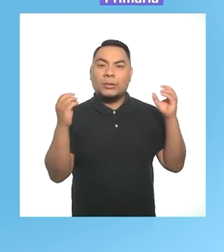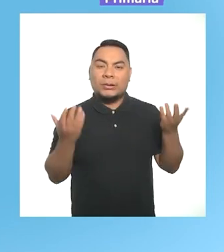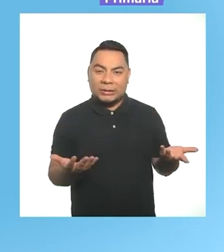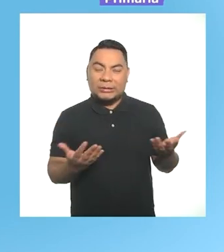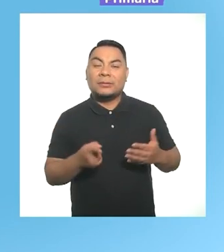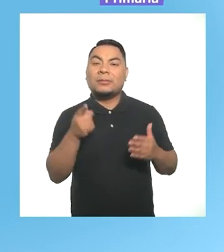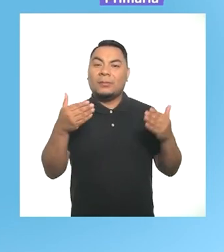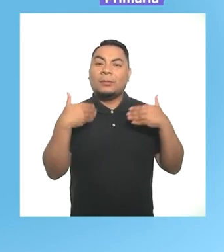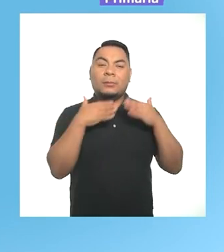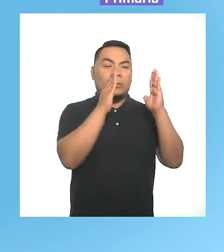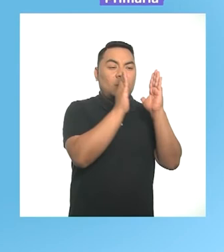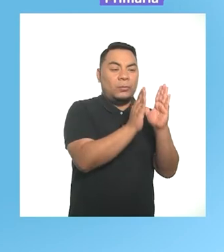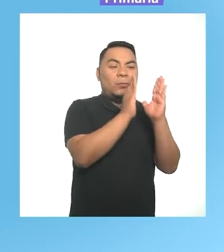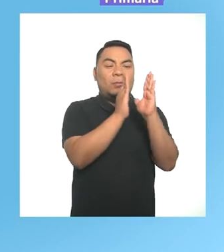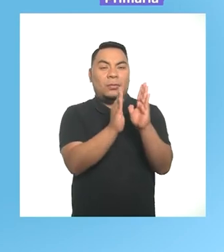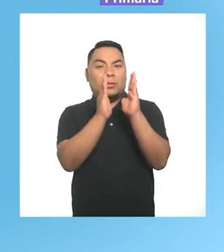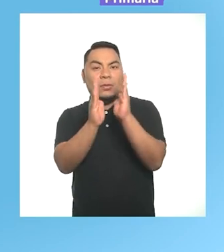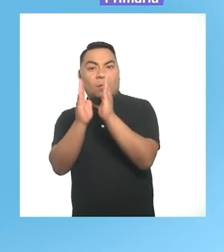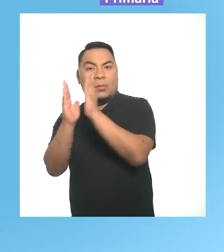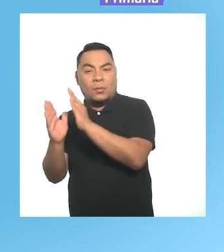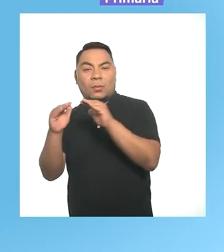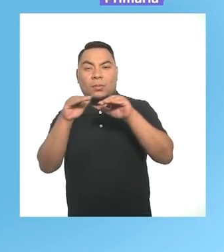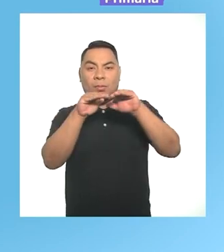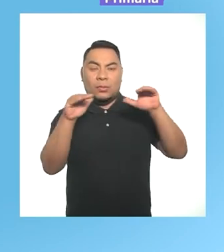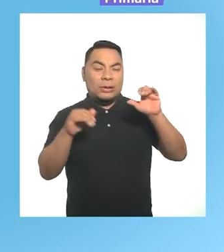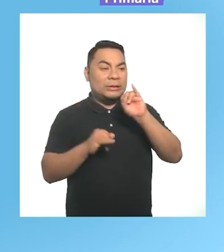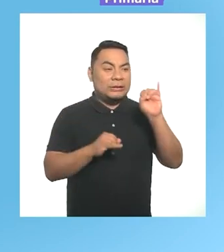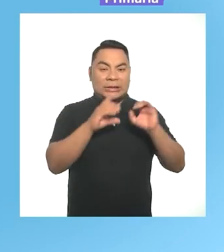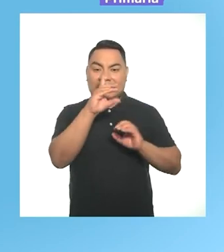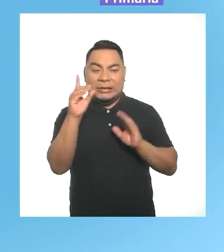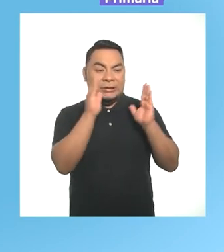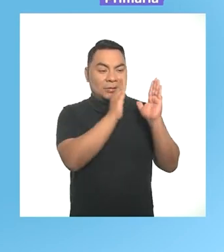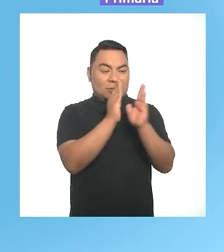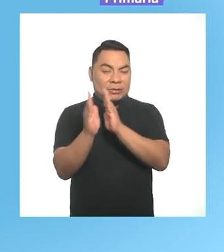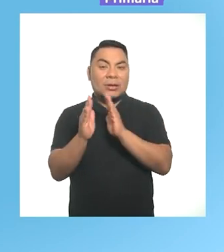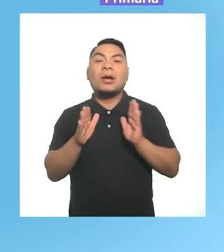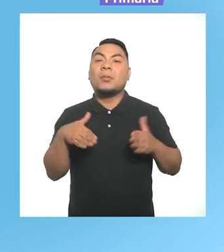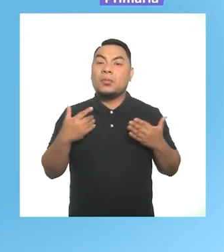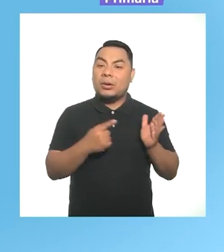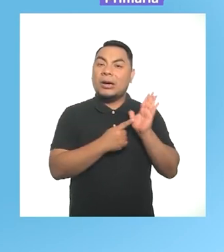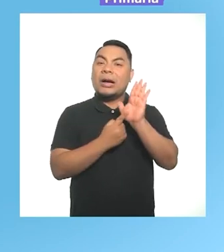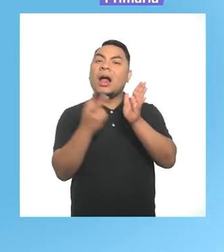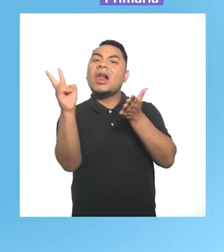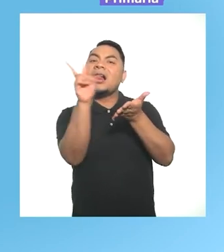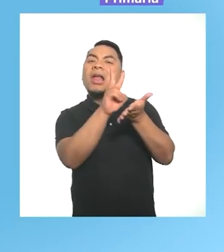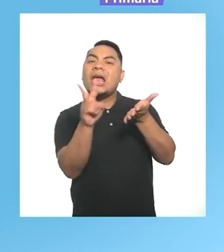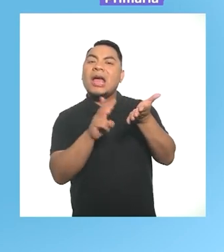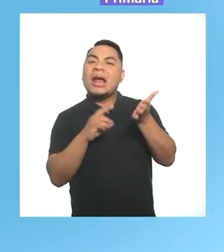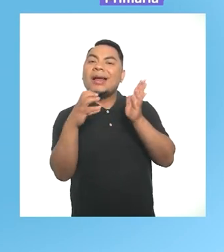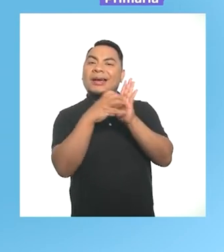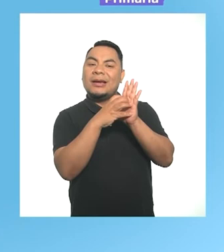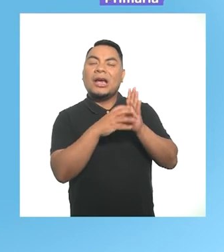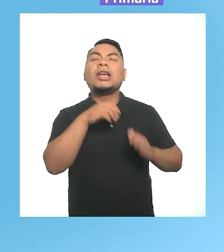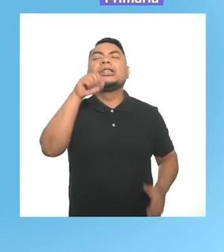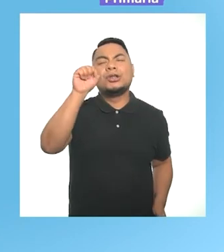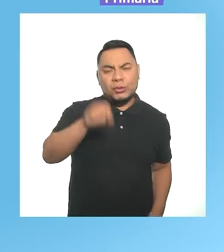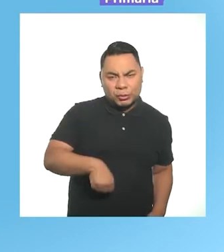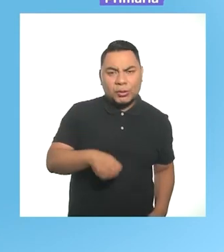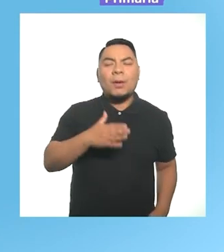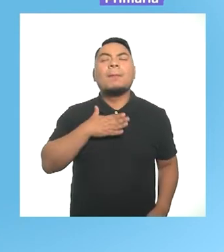oración. Tienen que ordenarlos de forma horizontal de izquierda a derecha para poder leer.